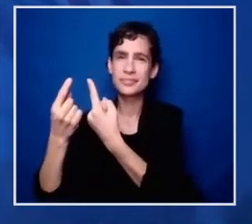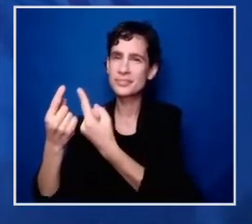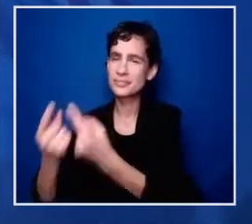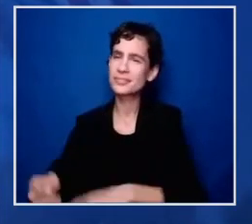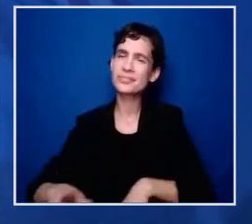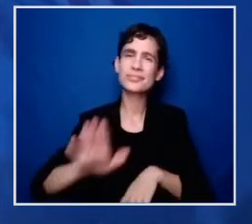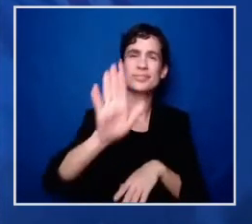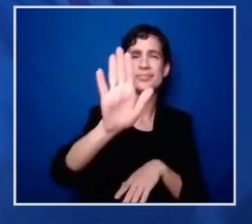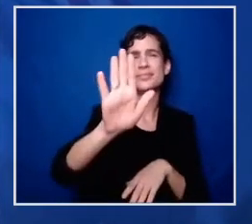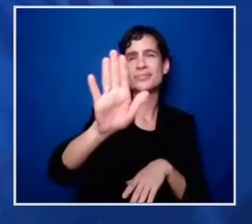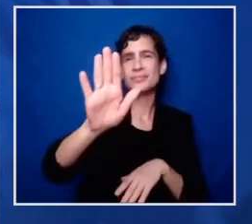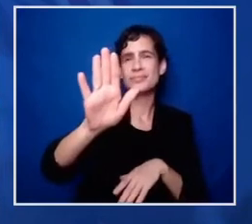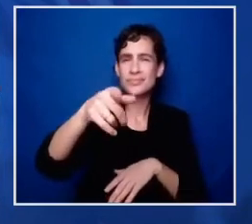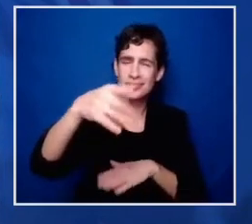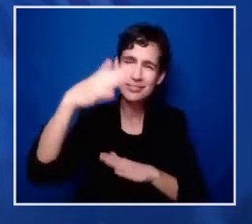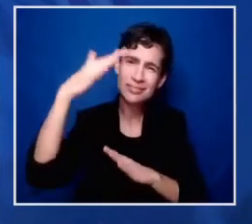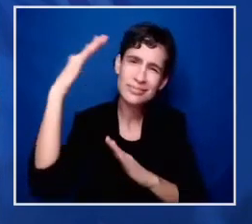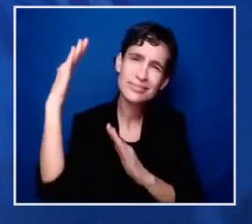a tal grado